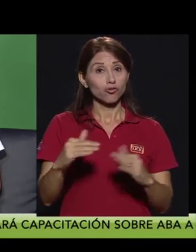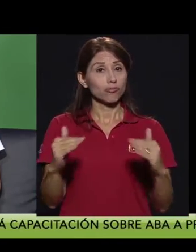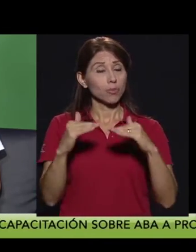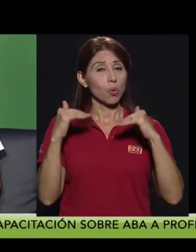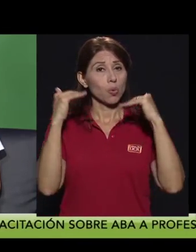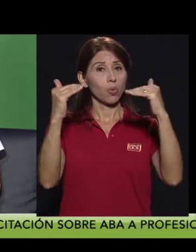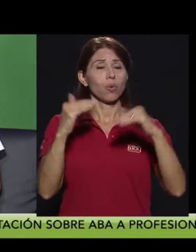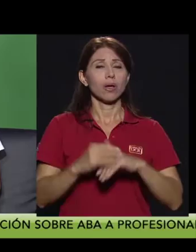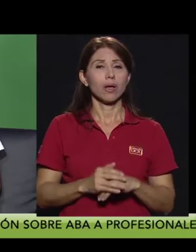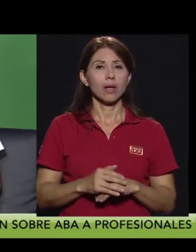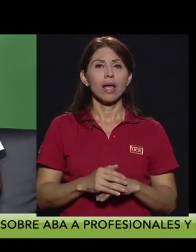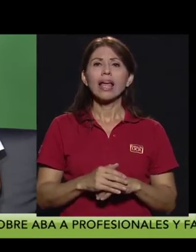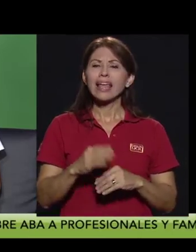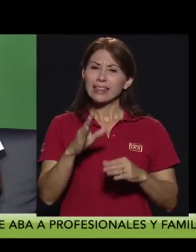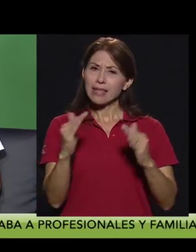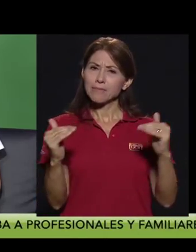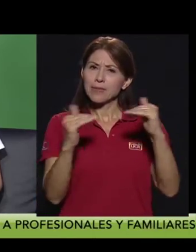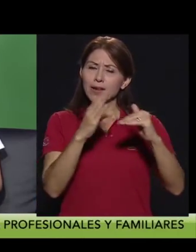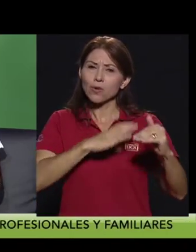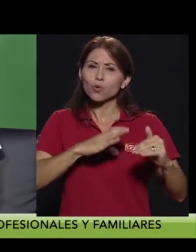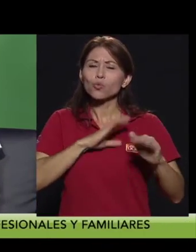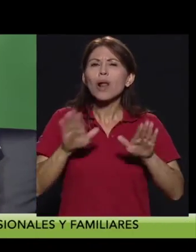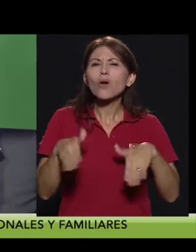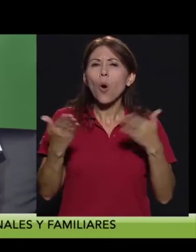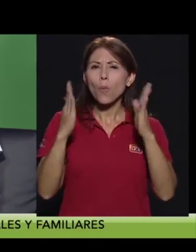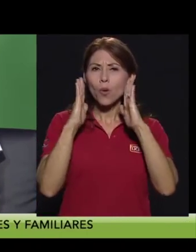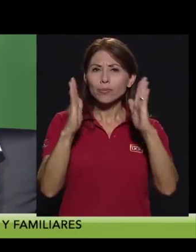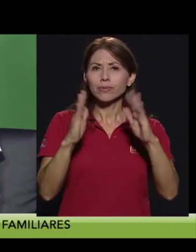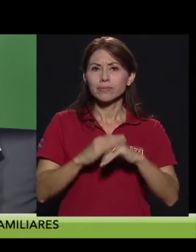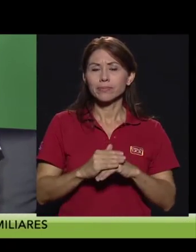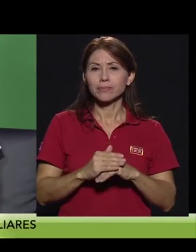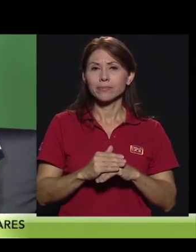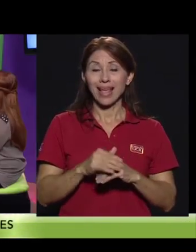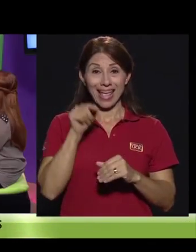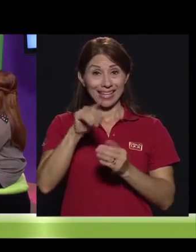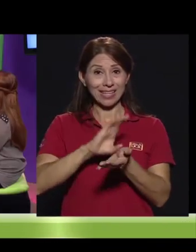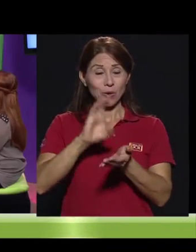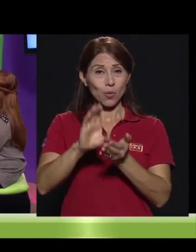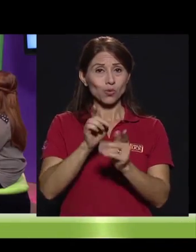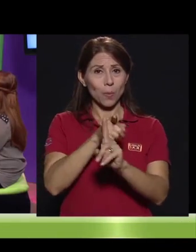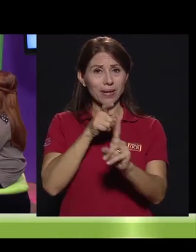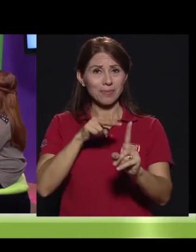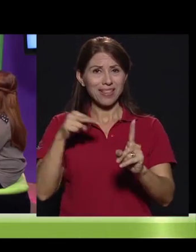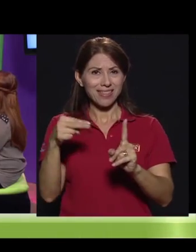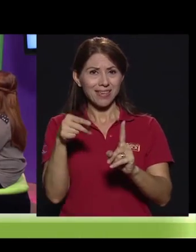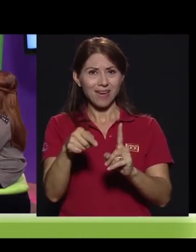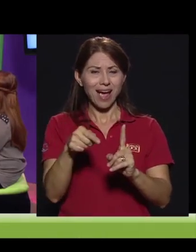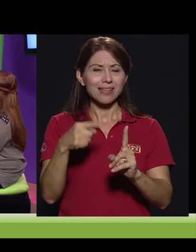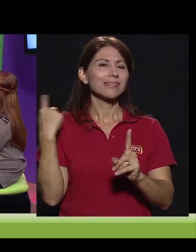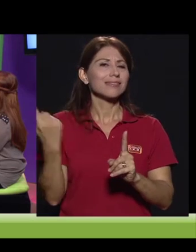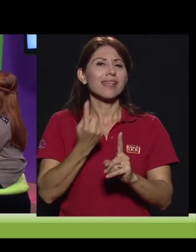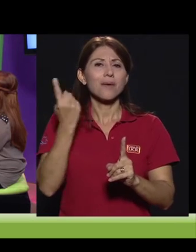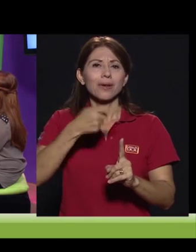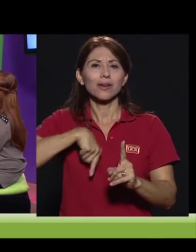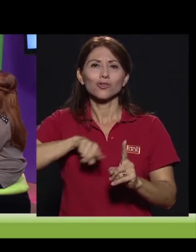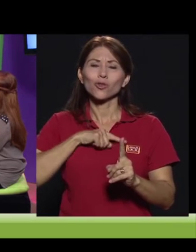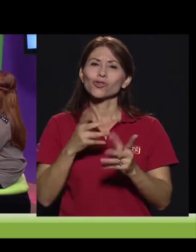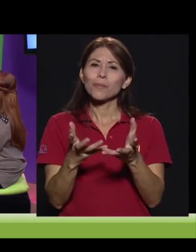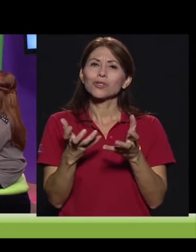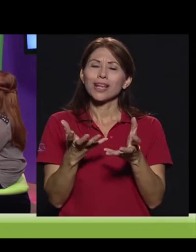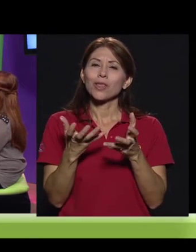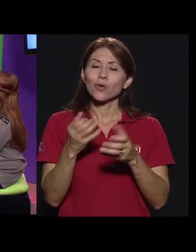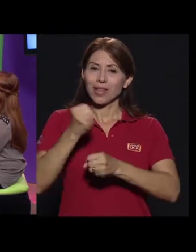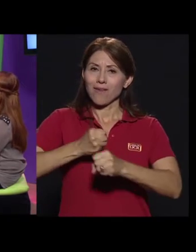cómo tratarlos conductualmente, todo desde la perspectiva de este curso, es la perspectiva que nosotros siempre hemos querido, que es la parte